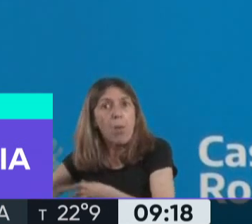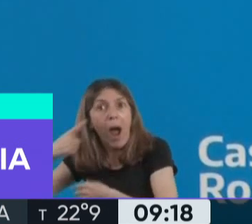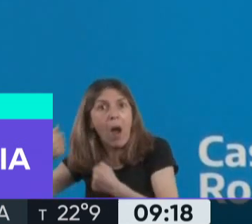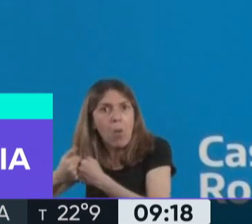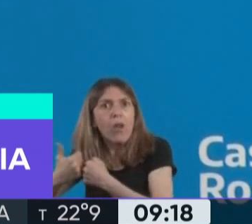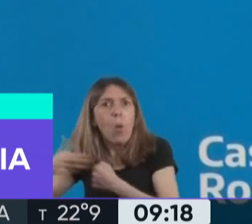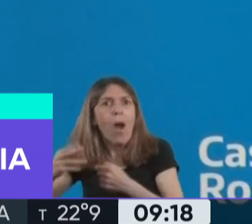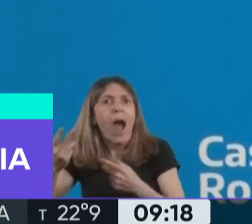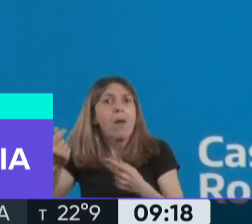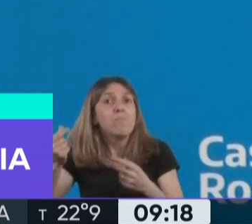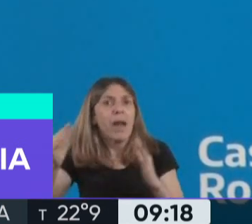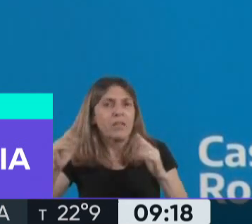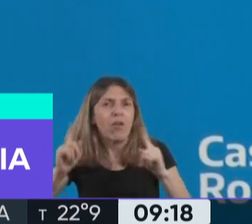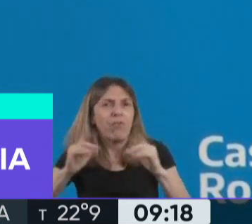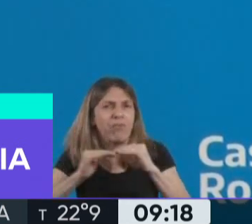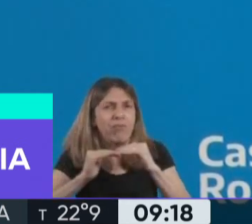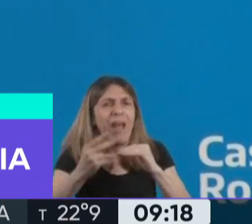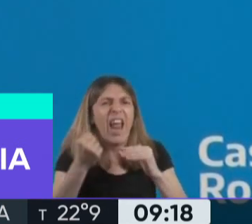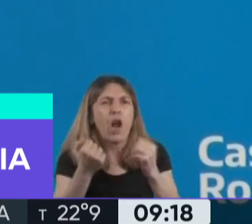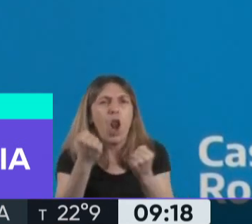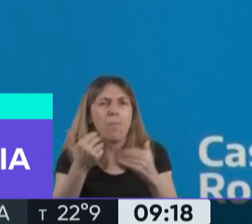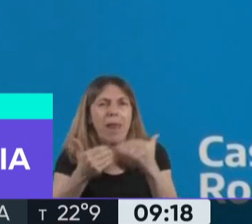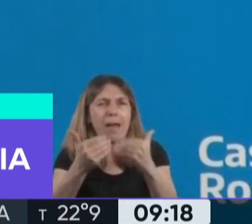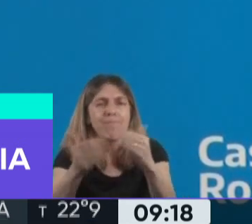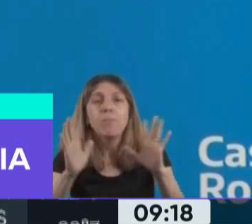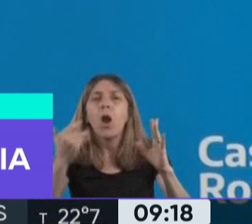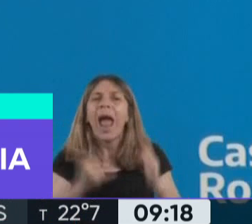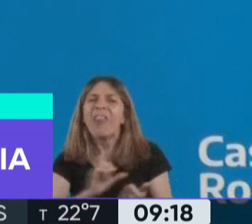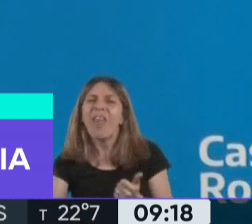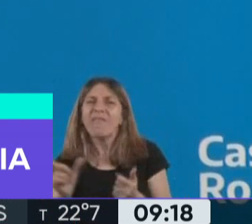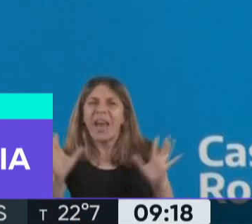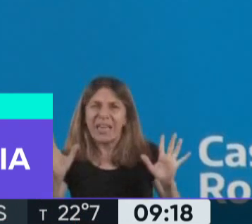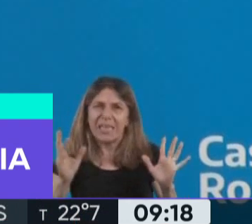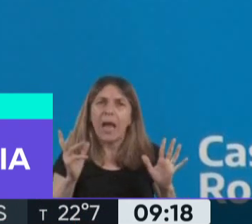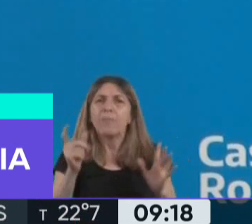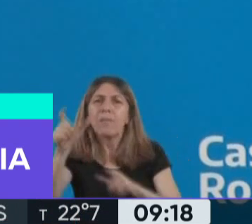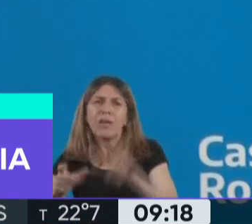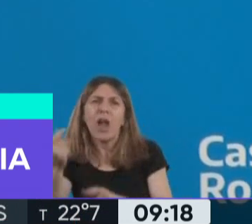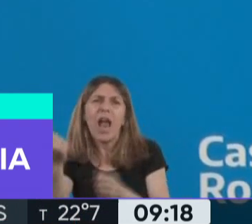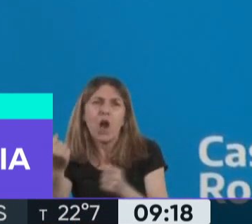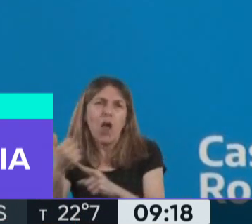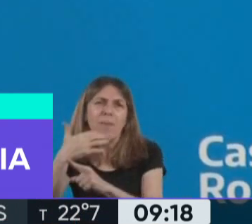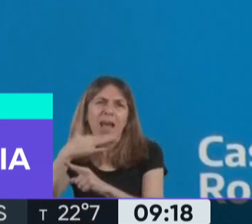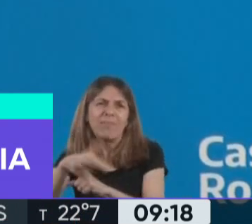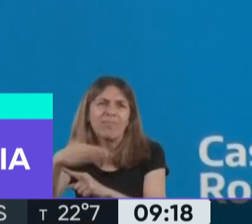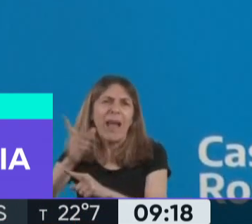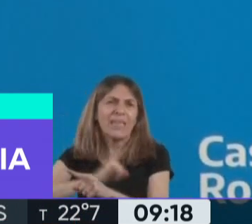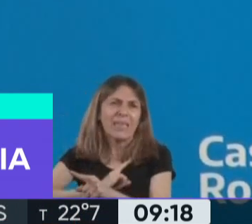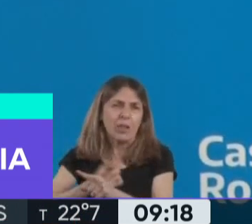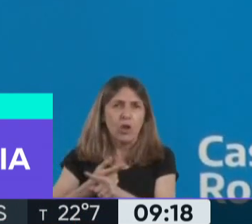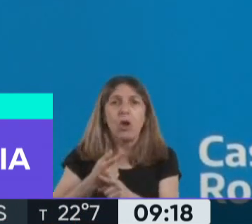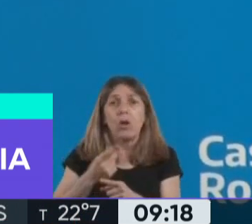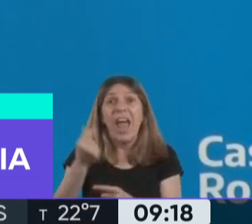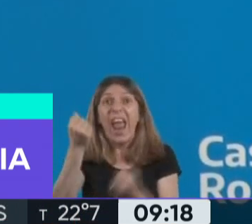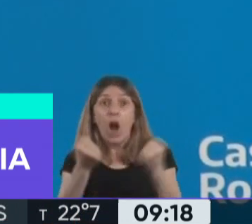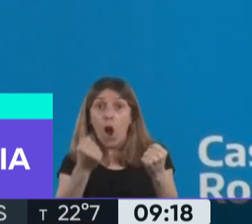calma, entendemos, en las expectativas financieras, porque acá hay una diferencia grande entre pero los economistas lo pueden explicar mucho mejor que yo, entre la economía real